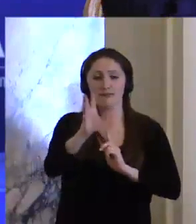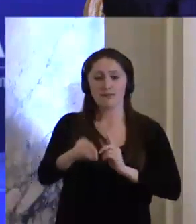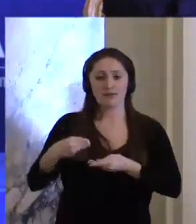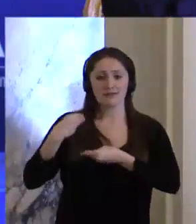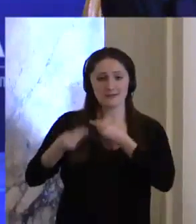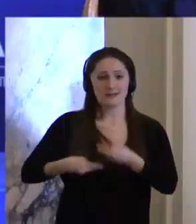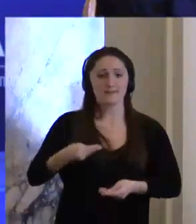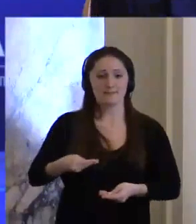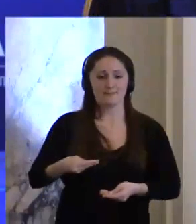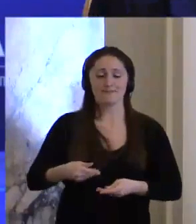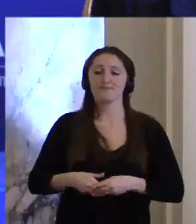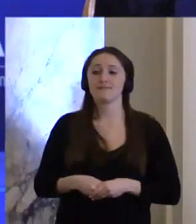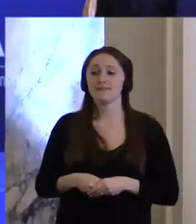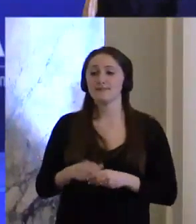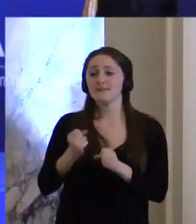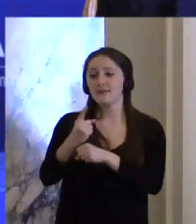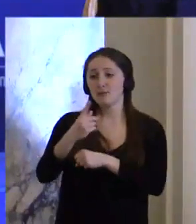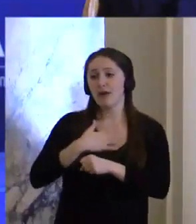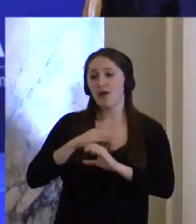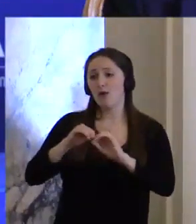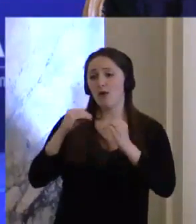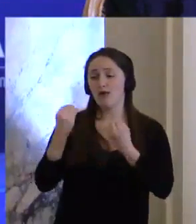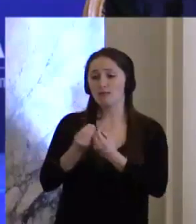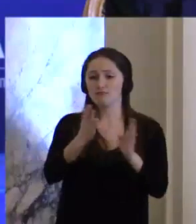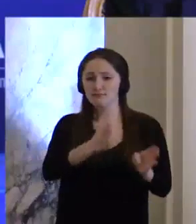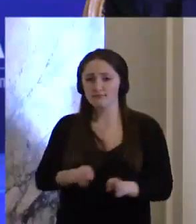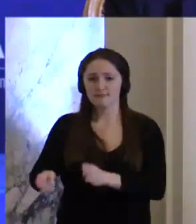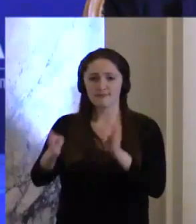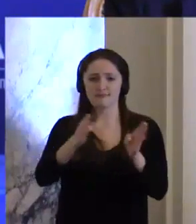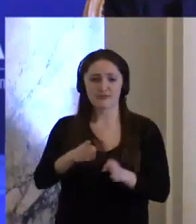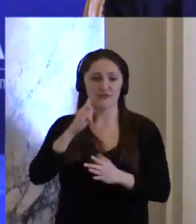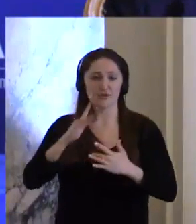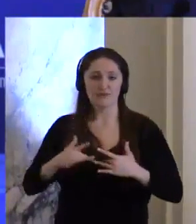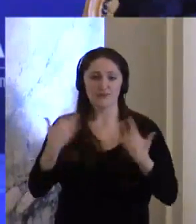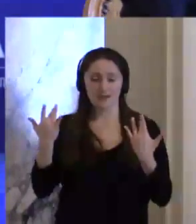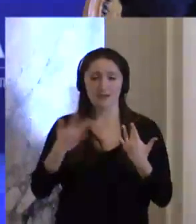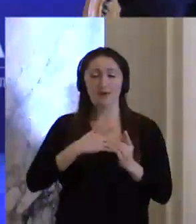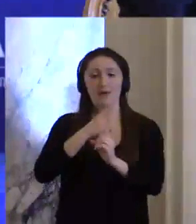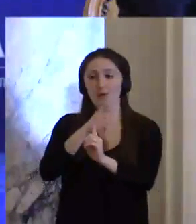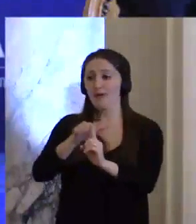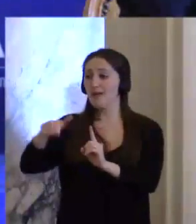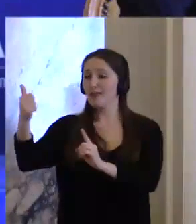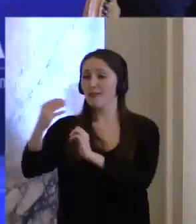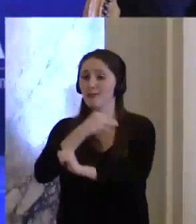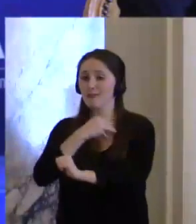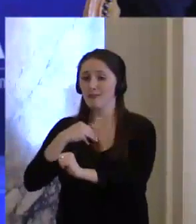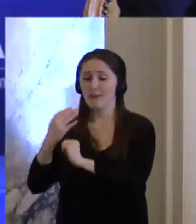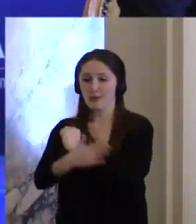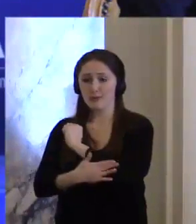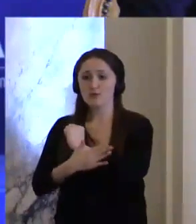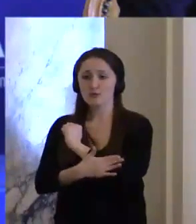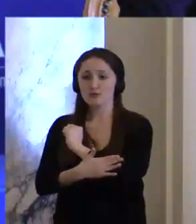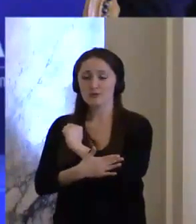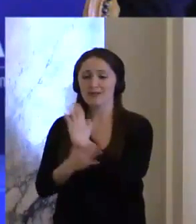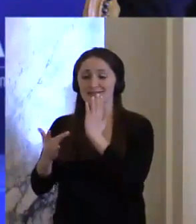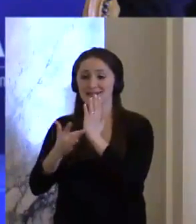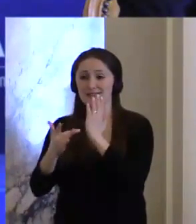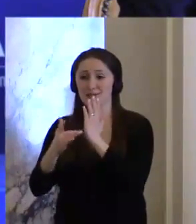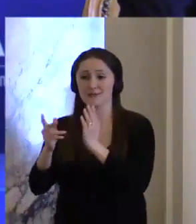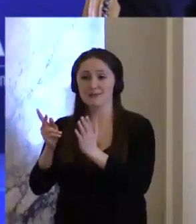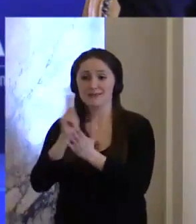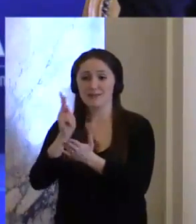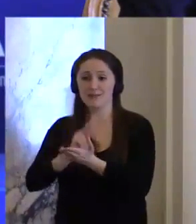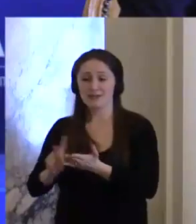otras secretarías técnicas sobre el tema, para darle un realce y aprovechar esta